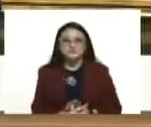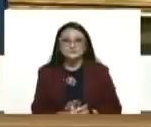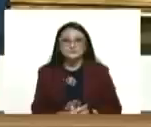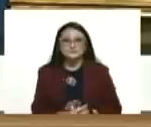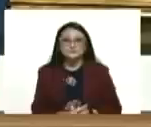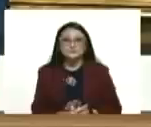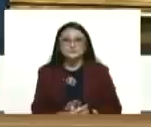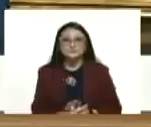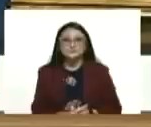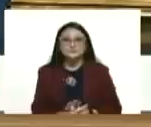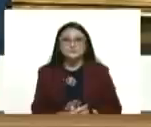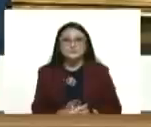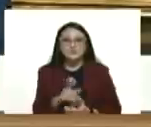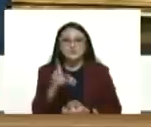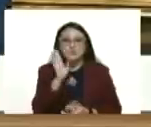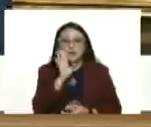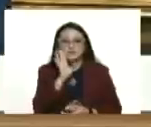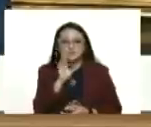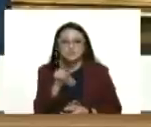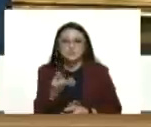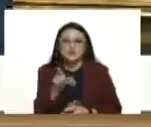es que eres una pedazo de basura,